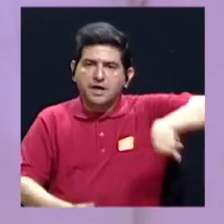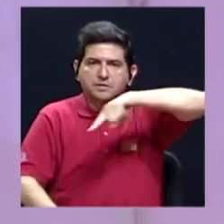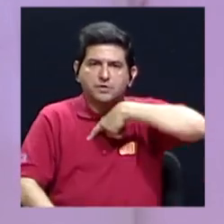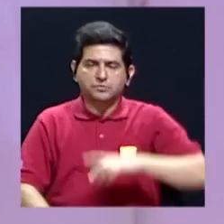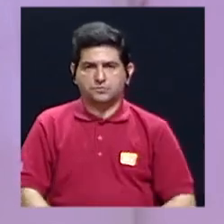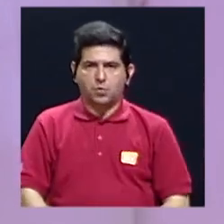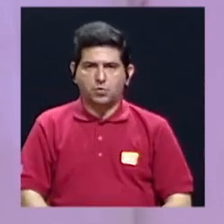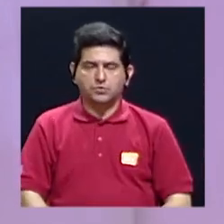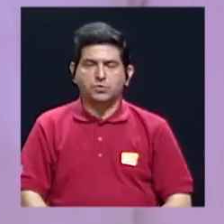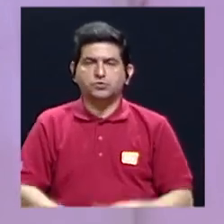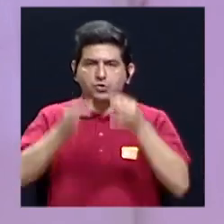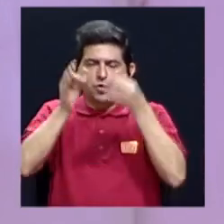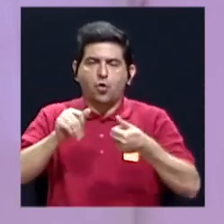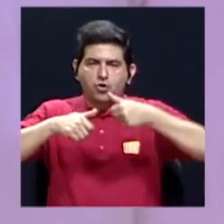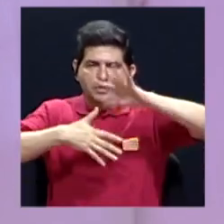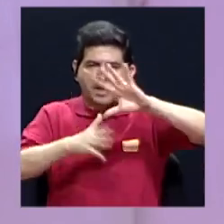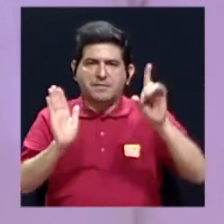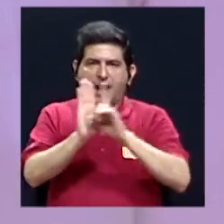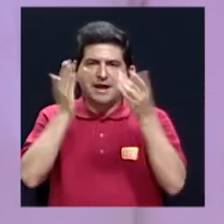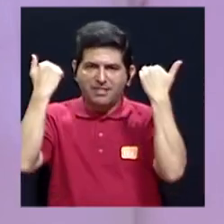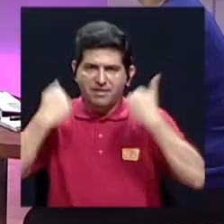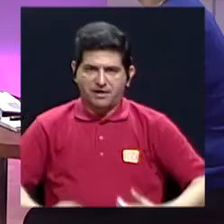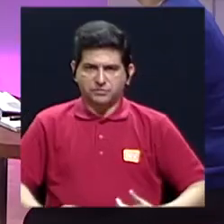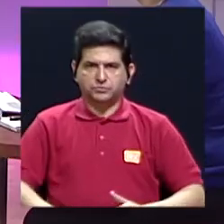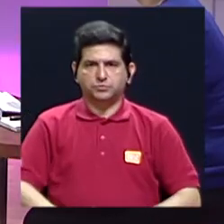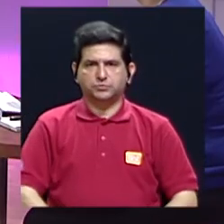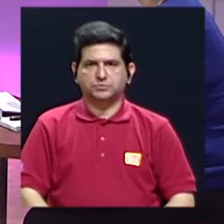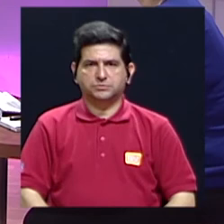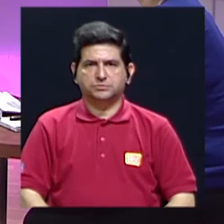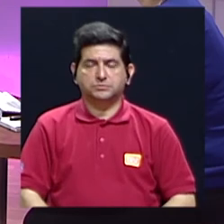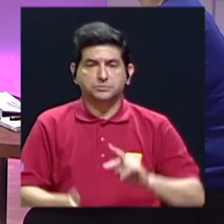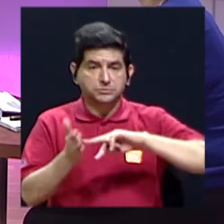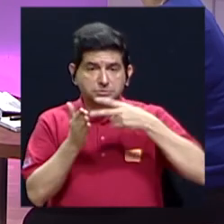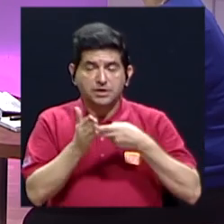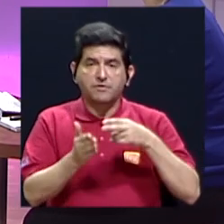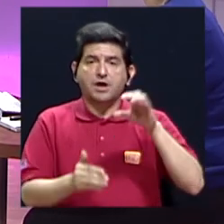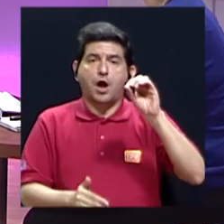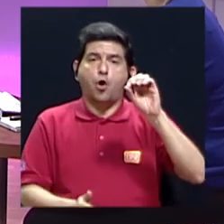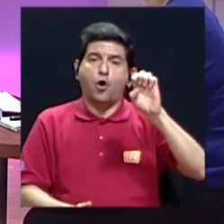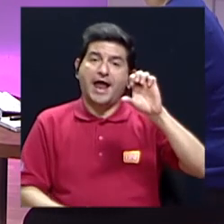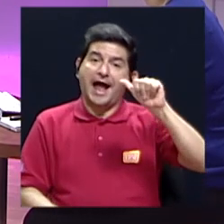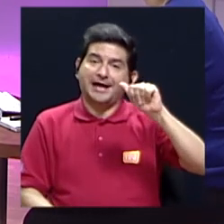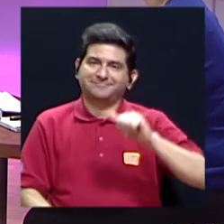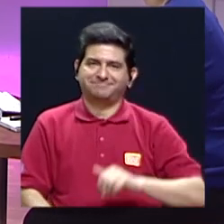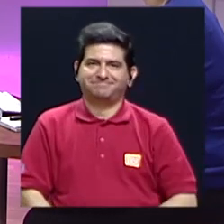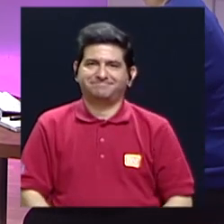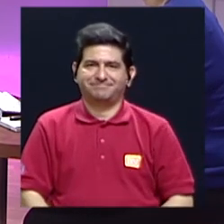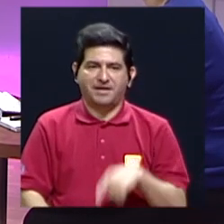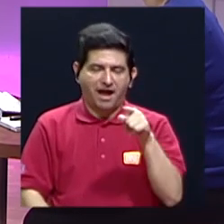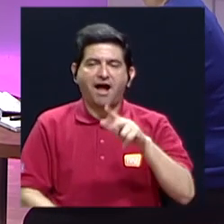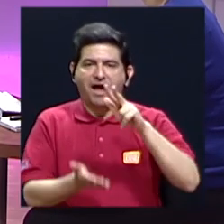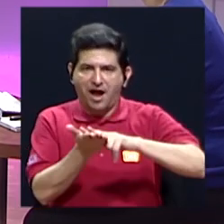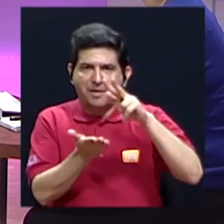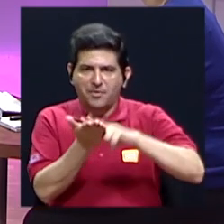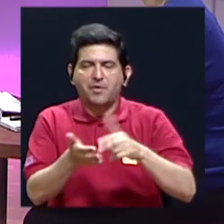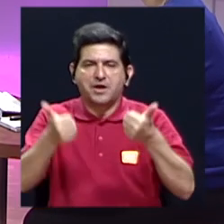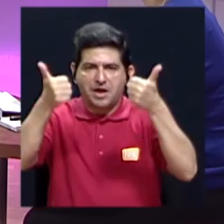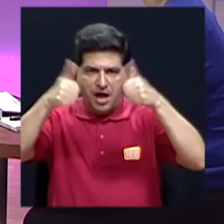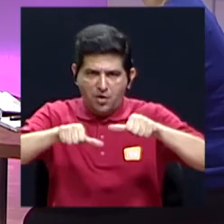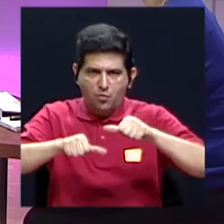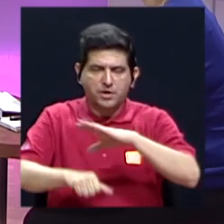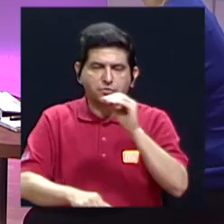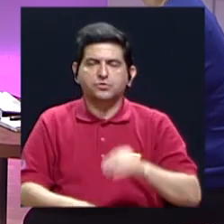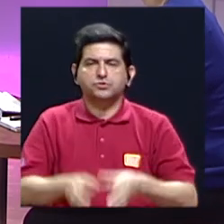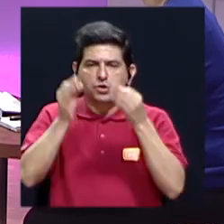parte de la Corte Interamericana de Derechos Humanos, por tanto de la OEA, y por haber ratificado los pactos y formar parte de la